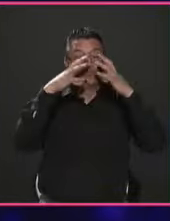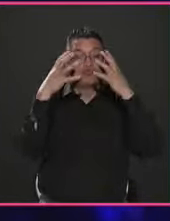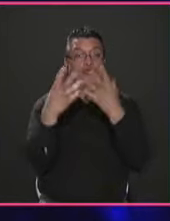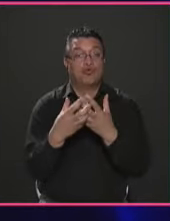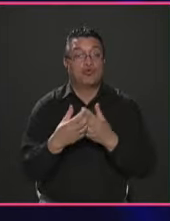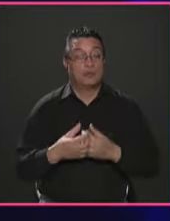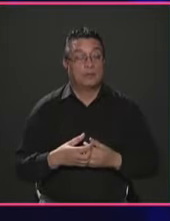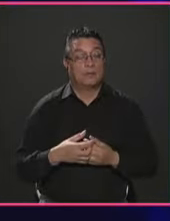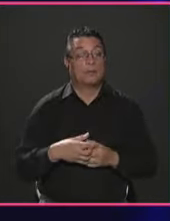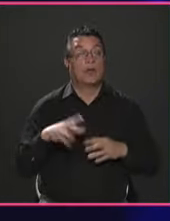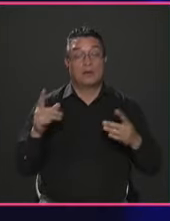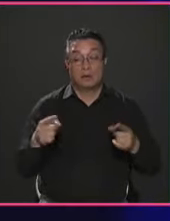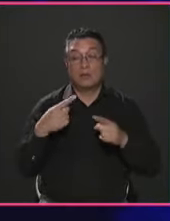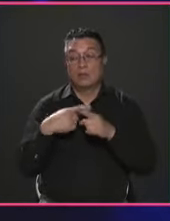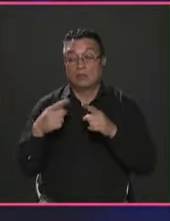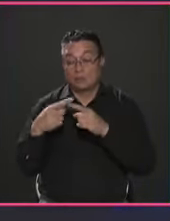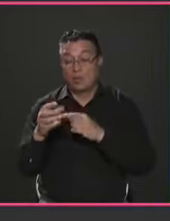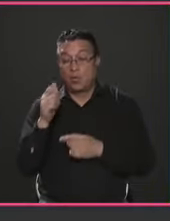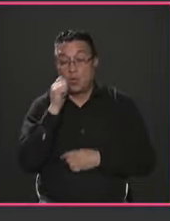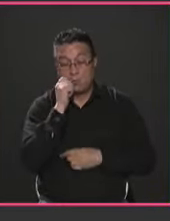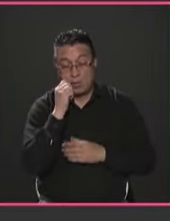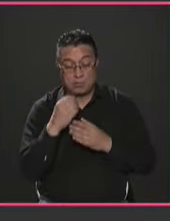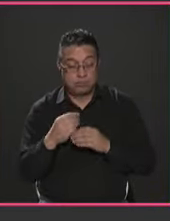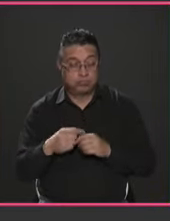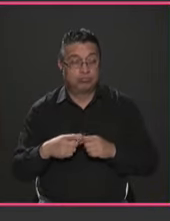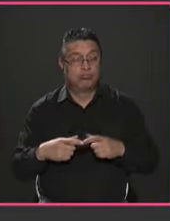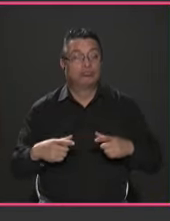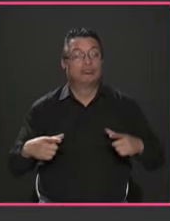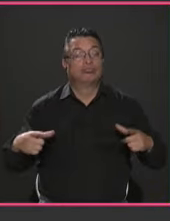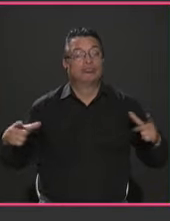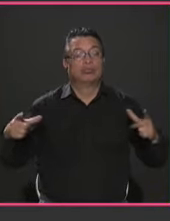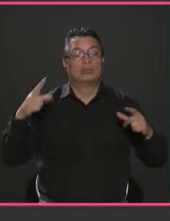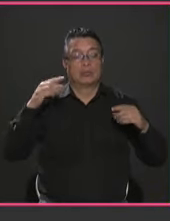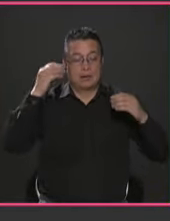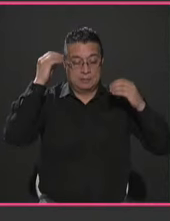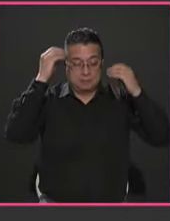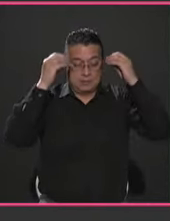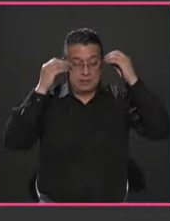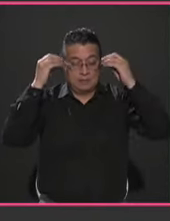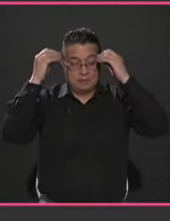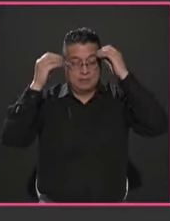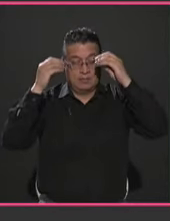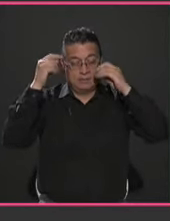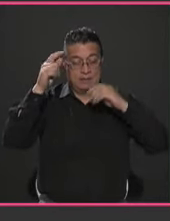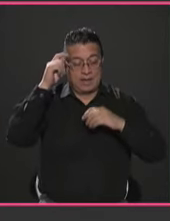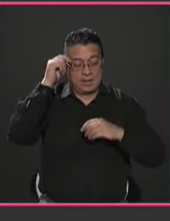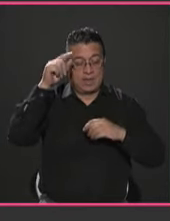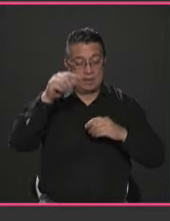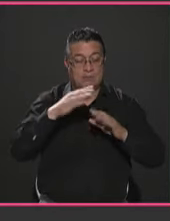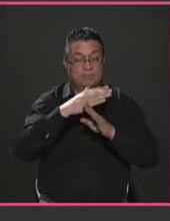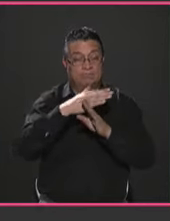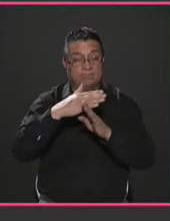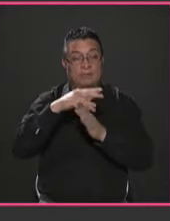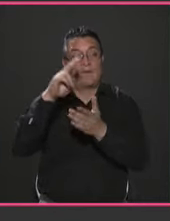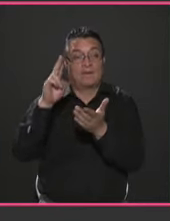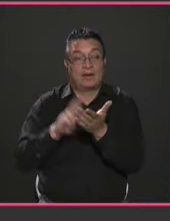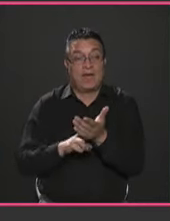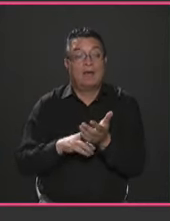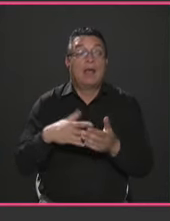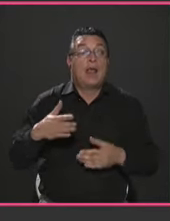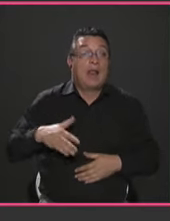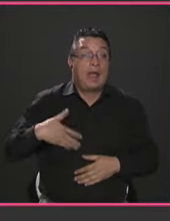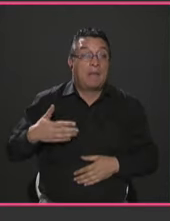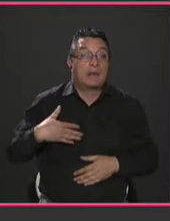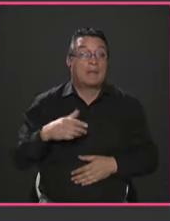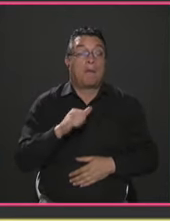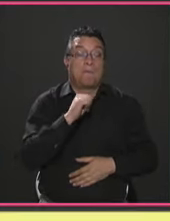rodean de florecimiento humano dentro de la manera de pensar esto esta idea que es parcialmente real que lamentablemente igual